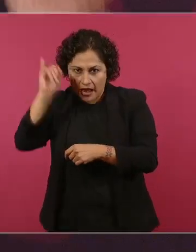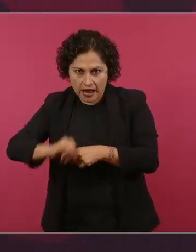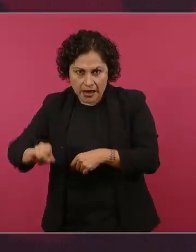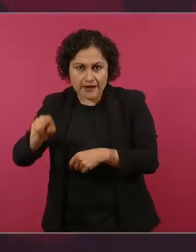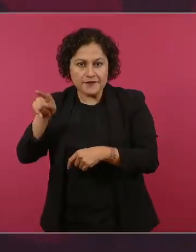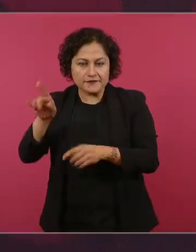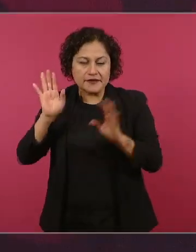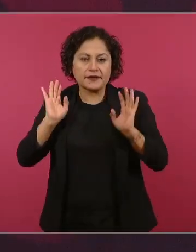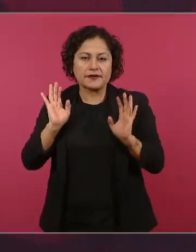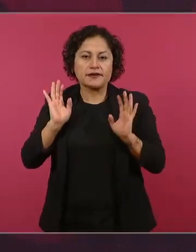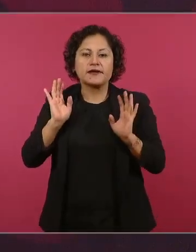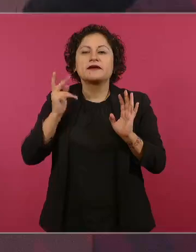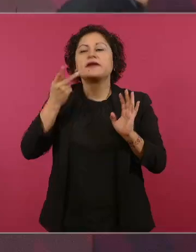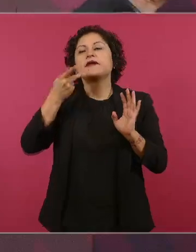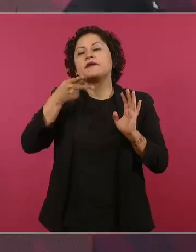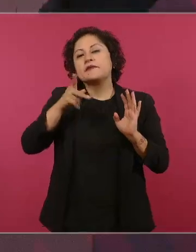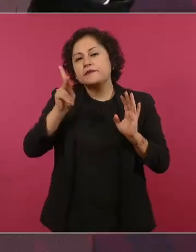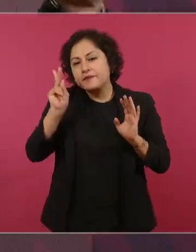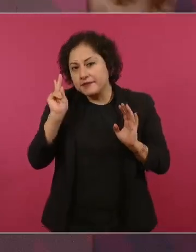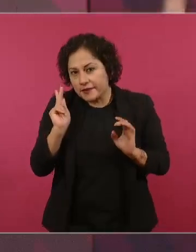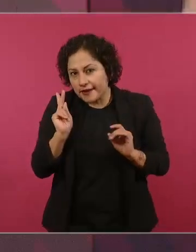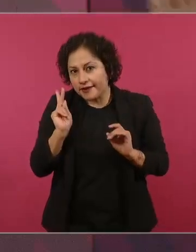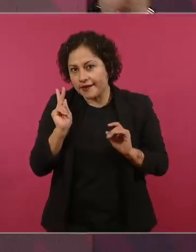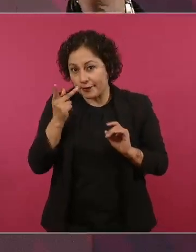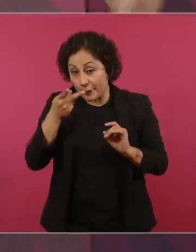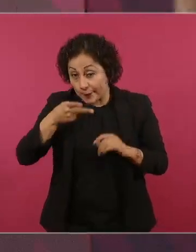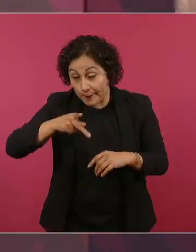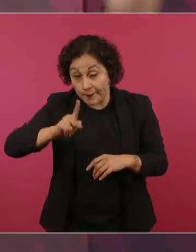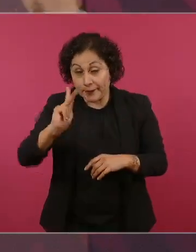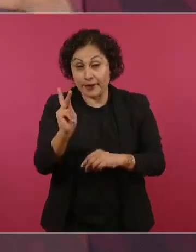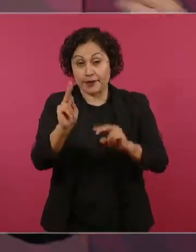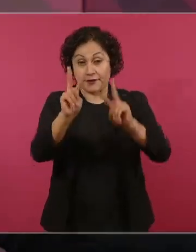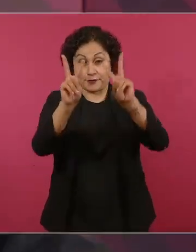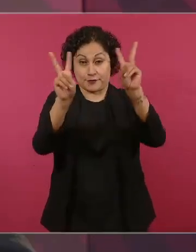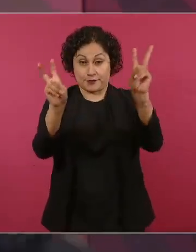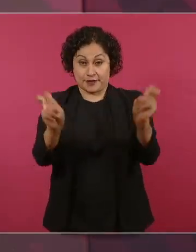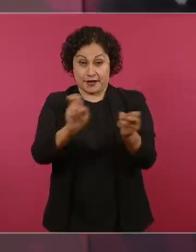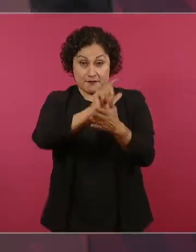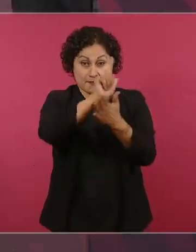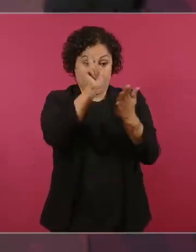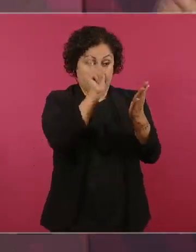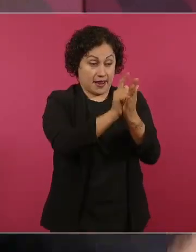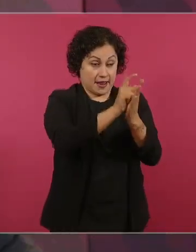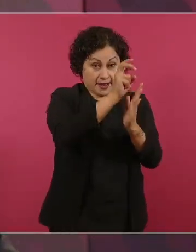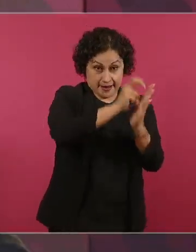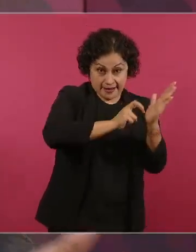Pero en las cosas como esto de las Afores, no.